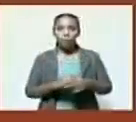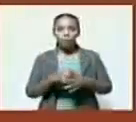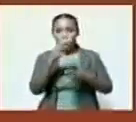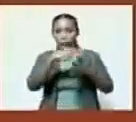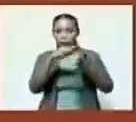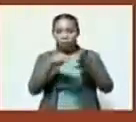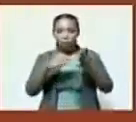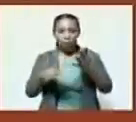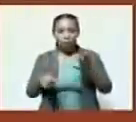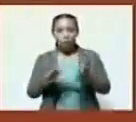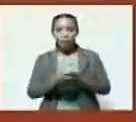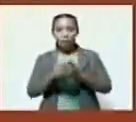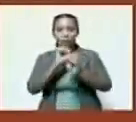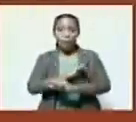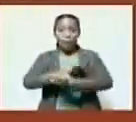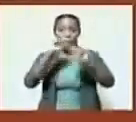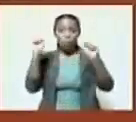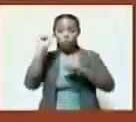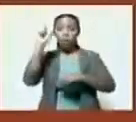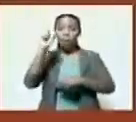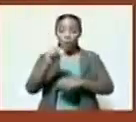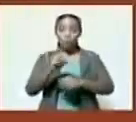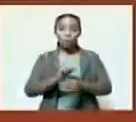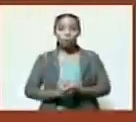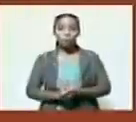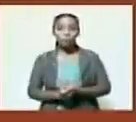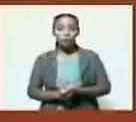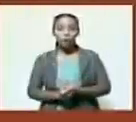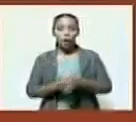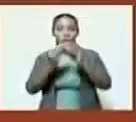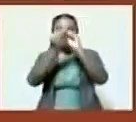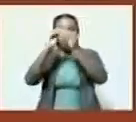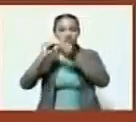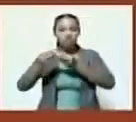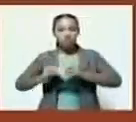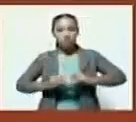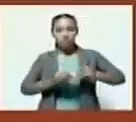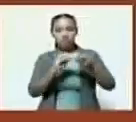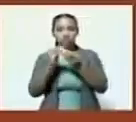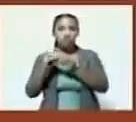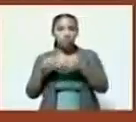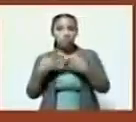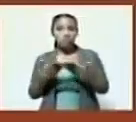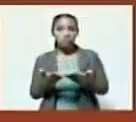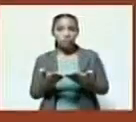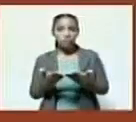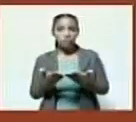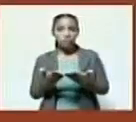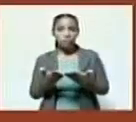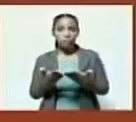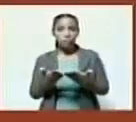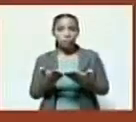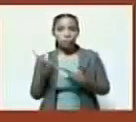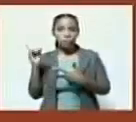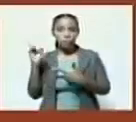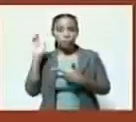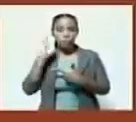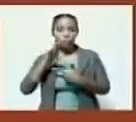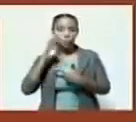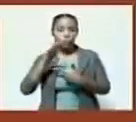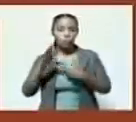artefactos explosivos también para la fabricación de estas